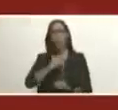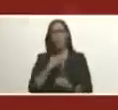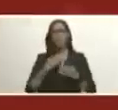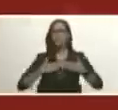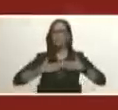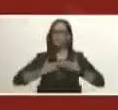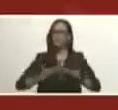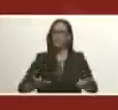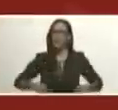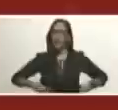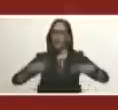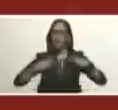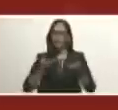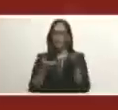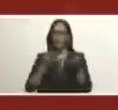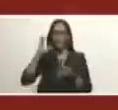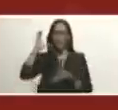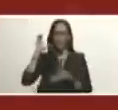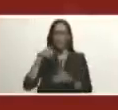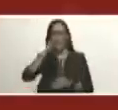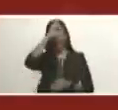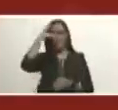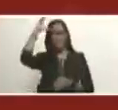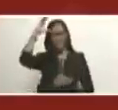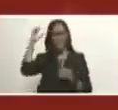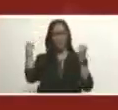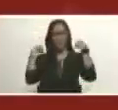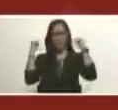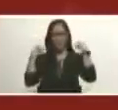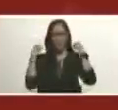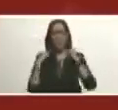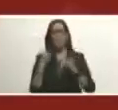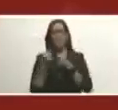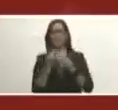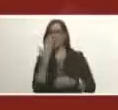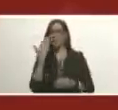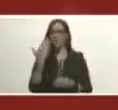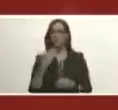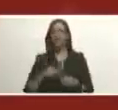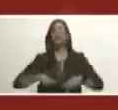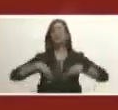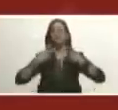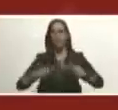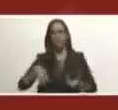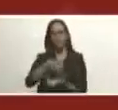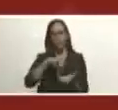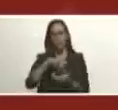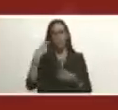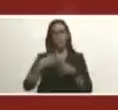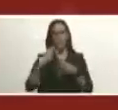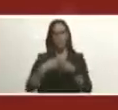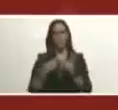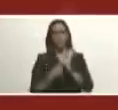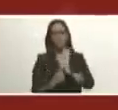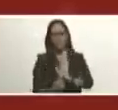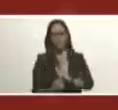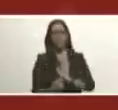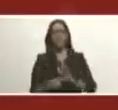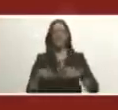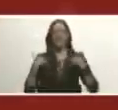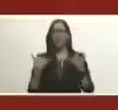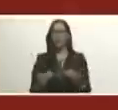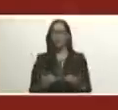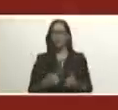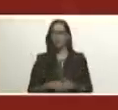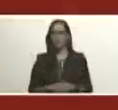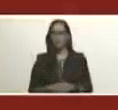al servicio de la patria, capacitados y entrenados para hacerle frente a los nuevos retos y amenazas que se presentan en la actualidad.